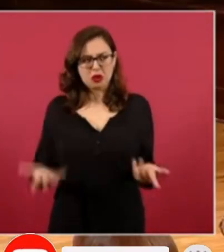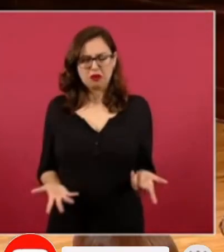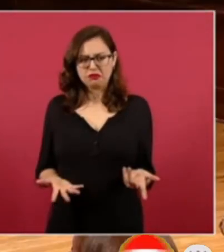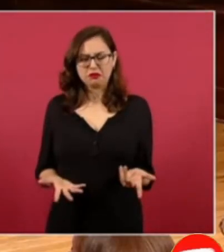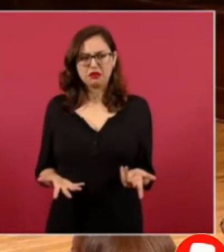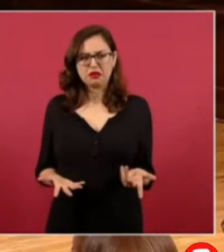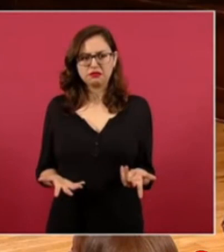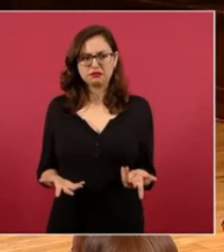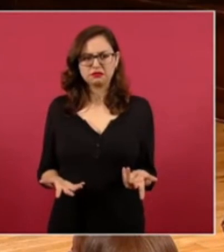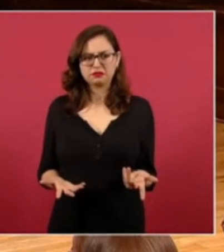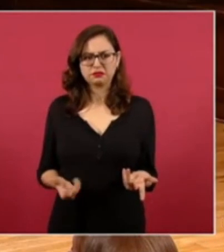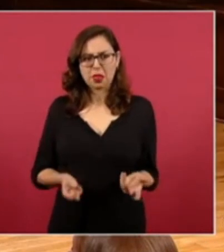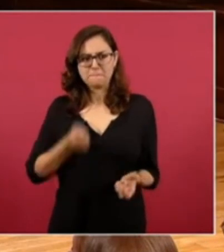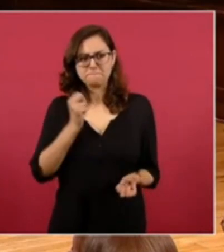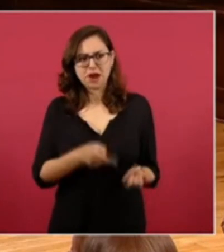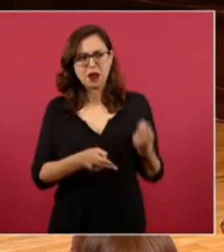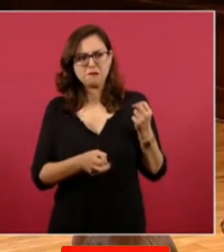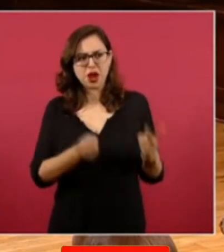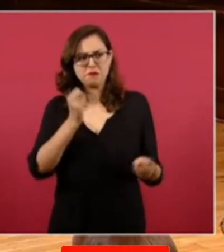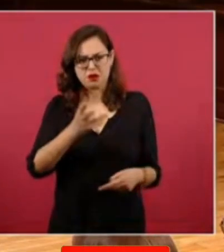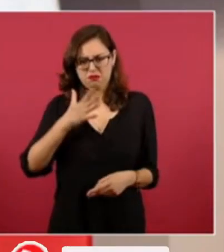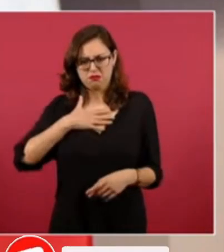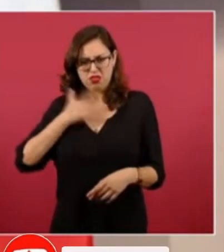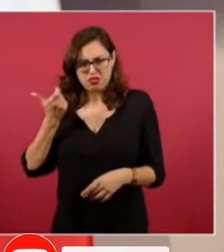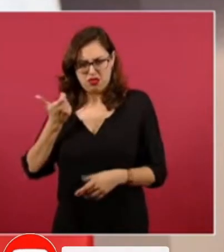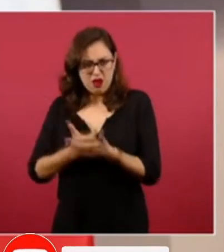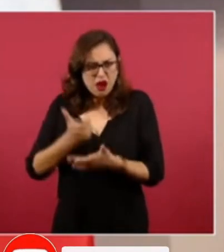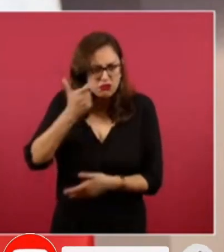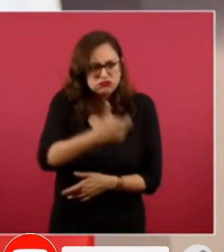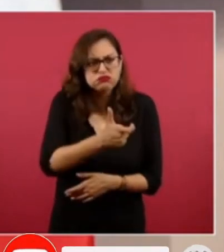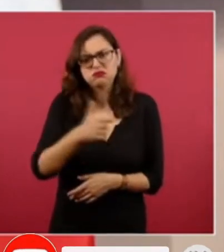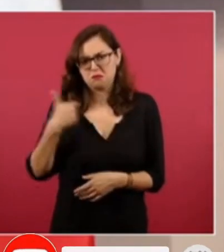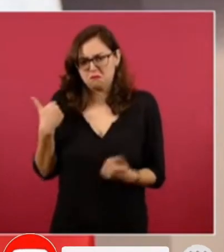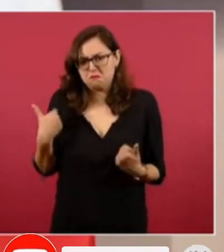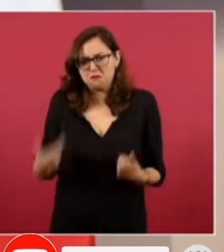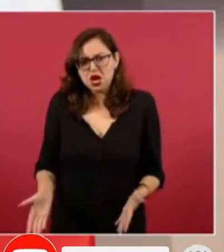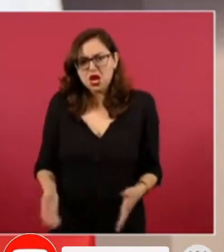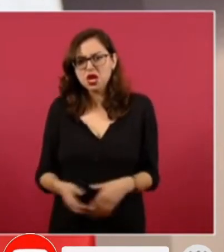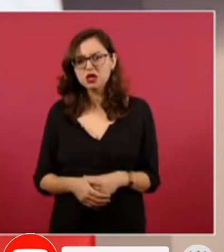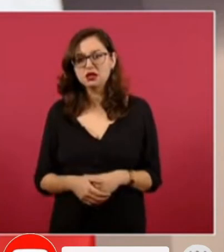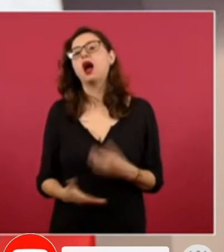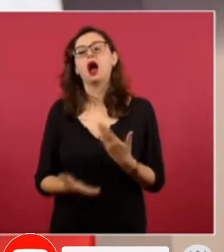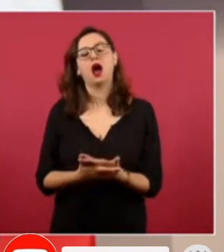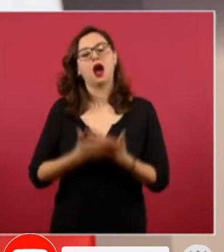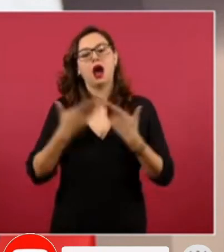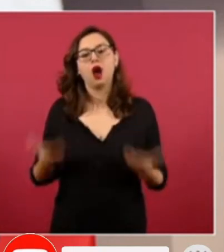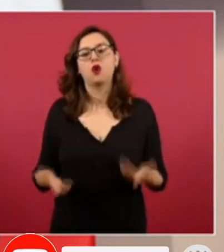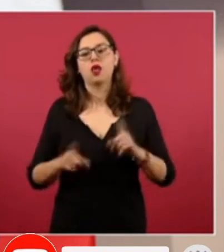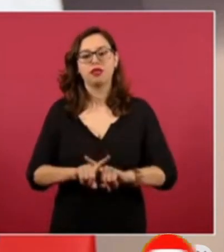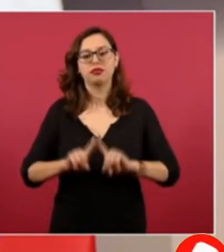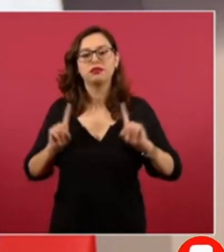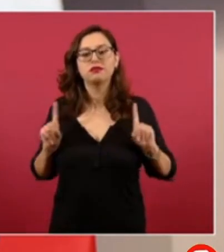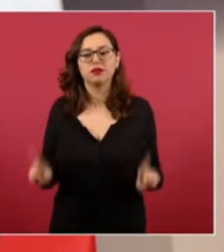y de privilegios? Entonces, tenemos como gobierno que entender que